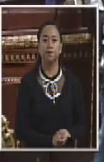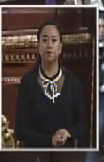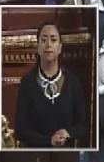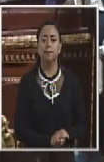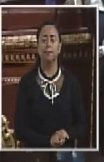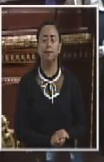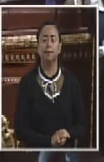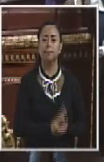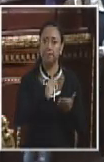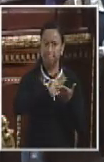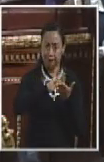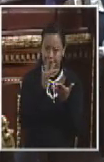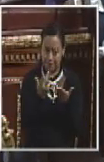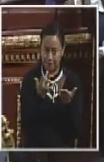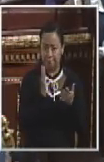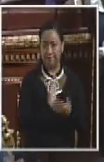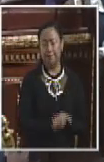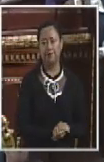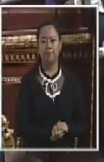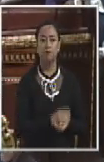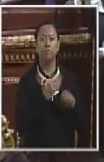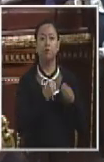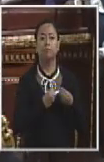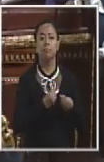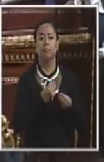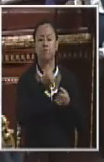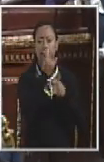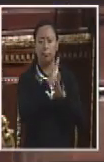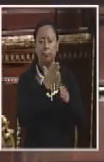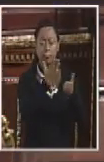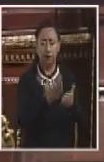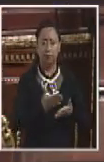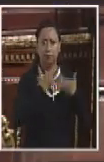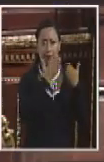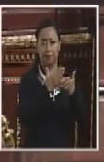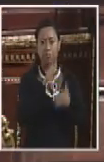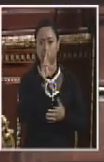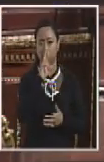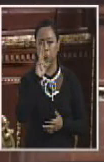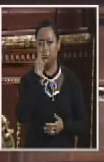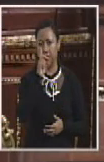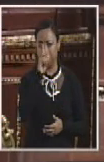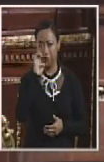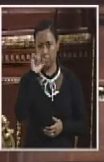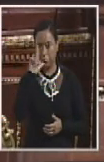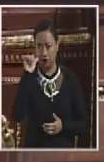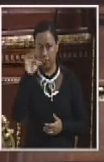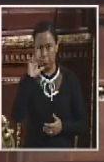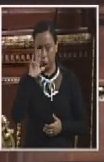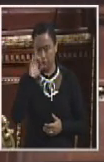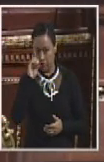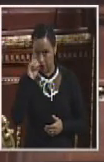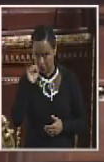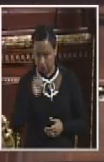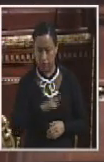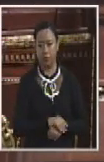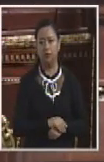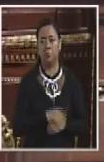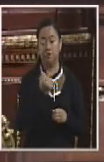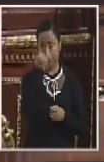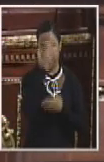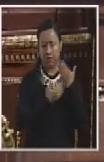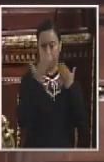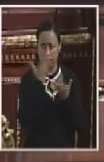Agradezco el apoyo e información proporcionada por el ciudadano Edmundo López de la Rosa para la elaboración de esta iniciativa, la cual expondré. Sus